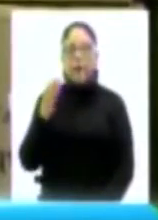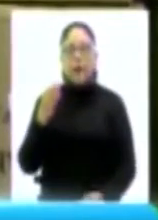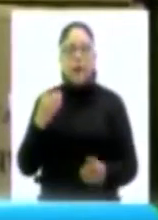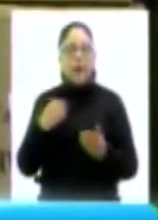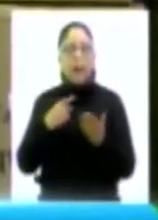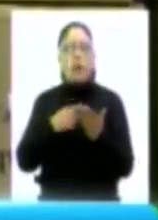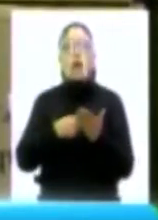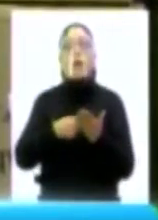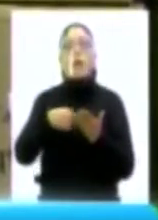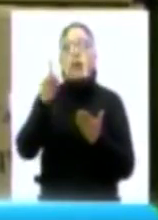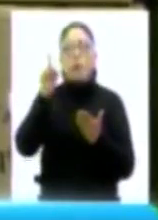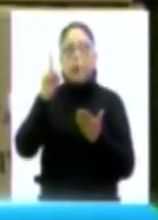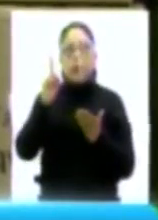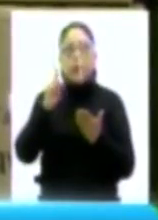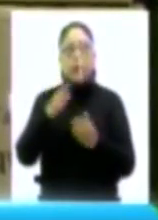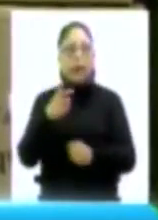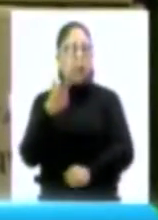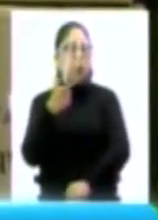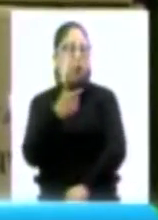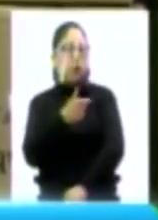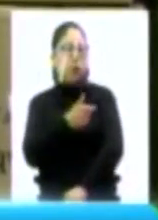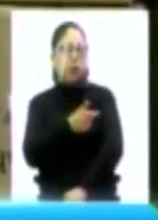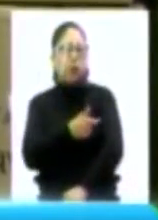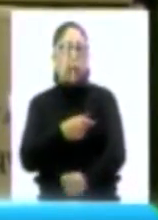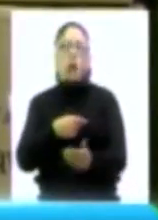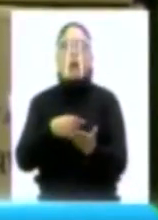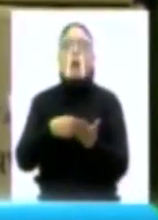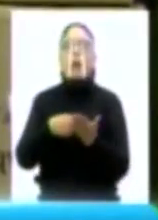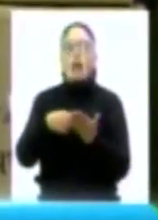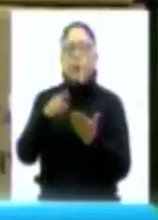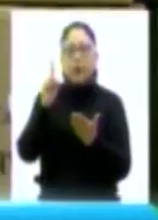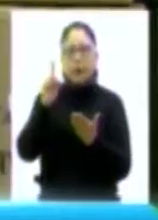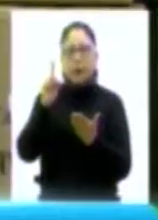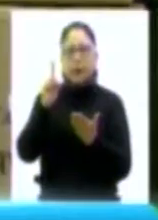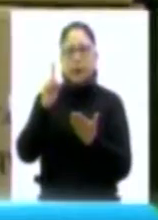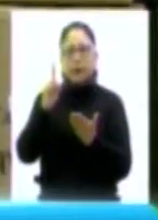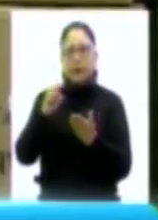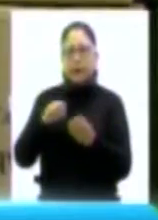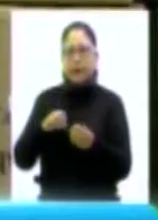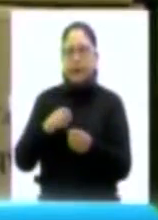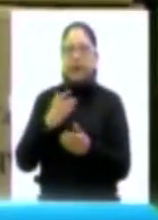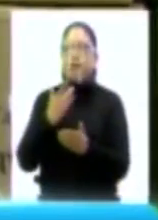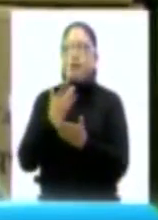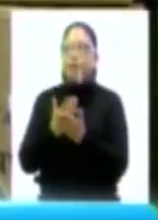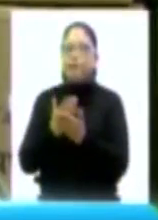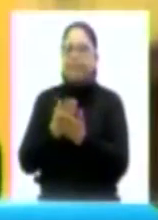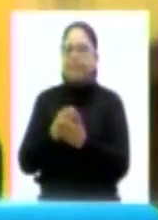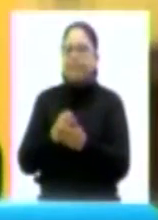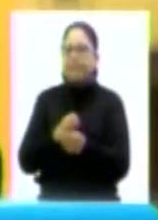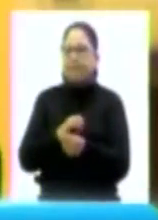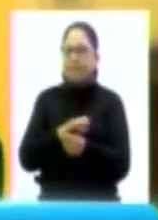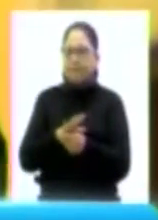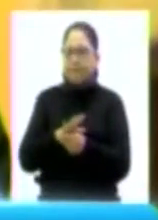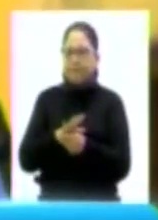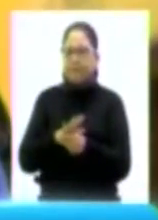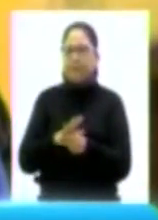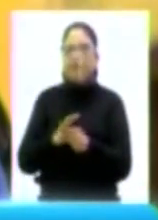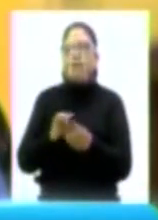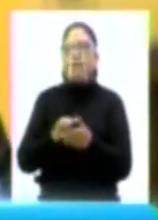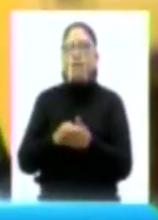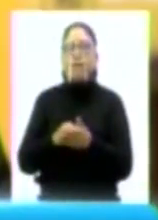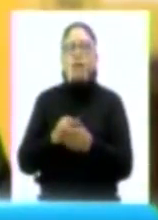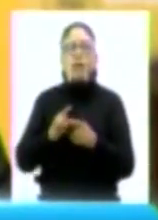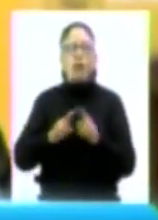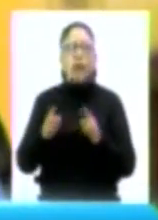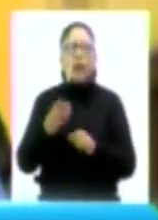aprueba estas vacunas, que son las pruebas antigénicas, que a diferencia de las